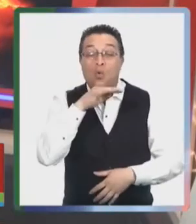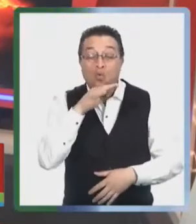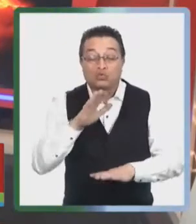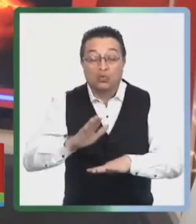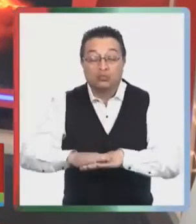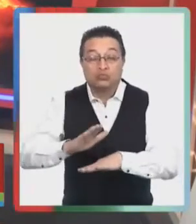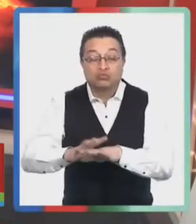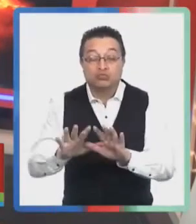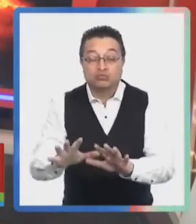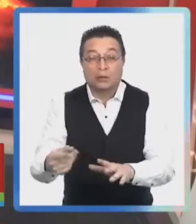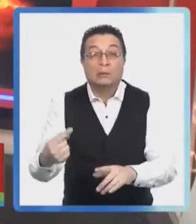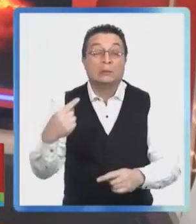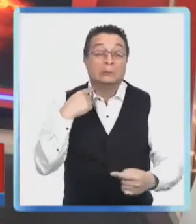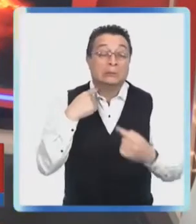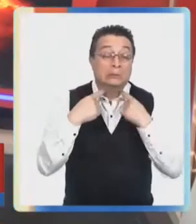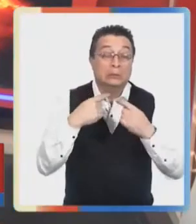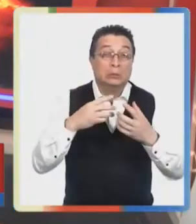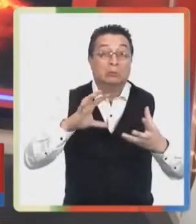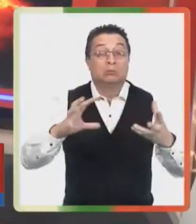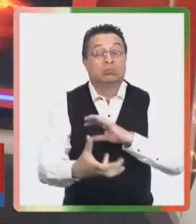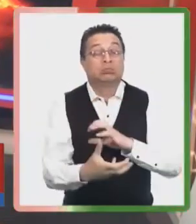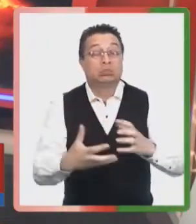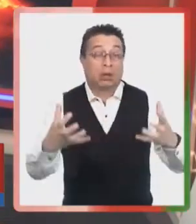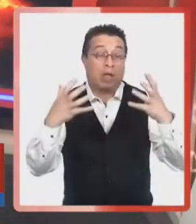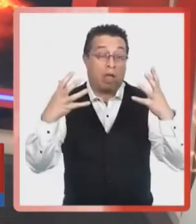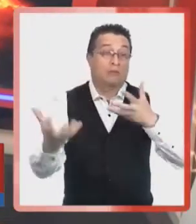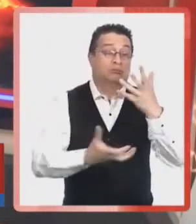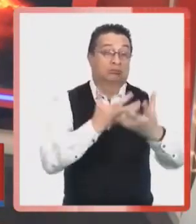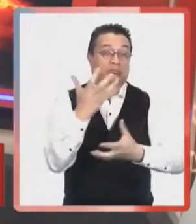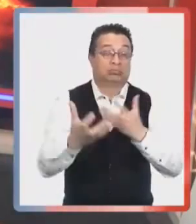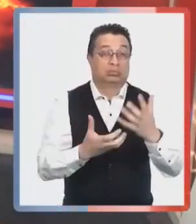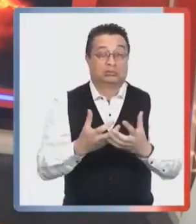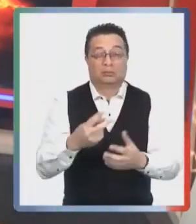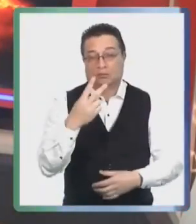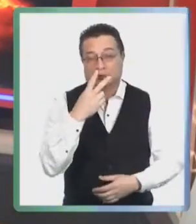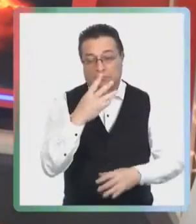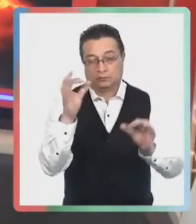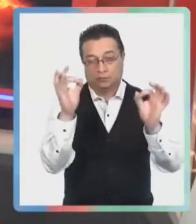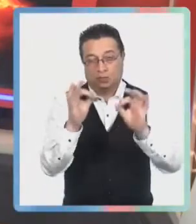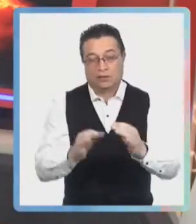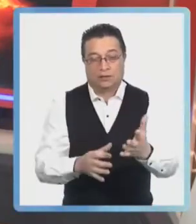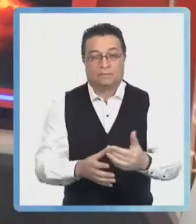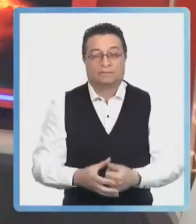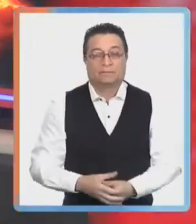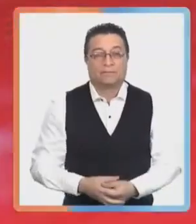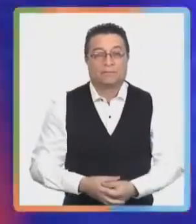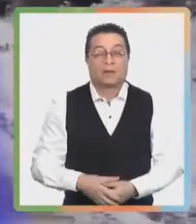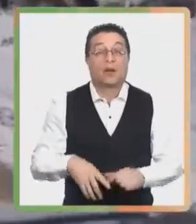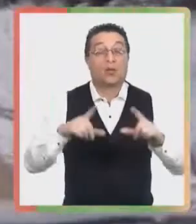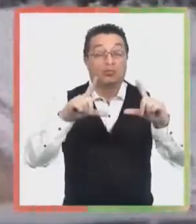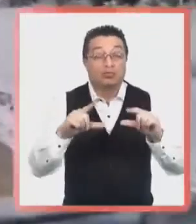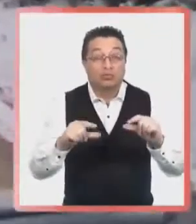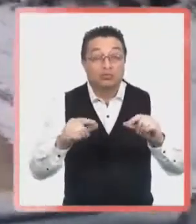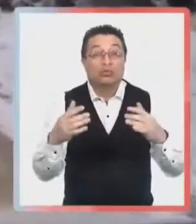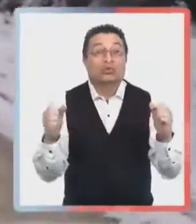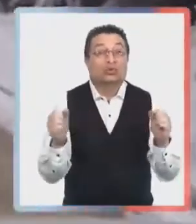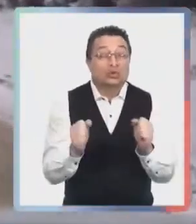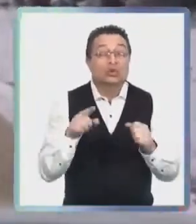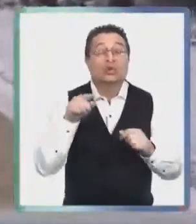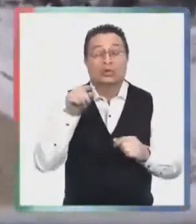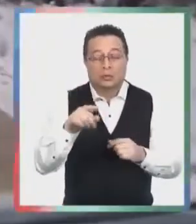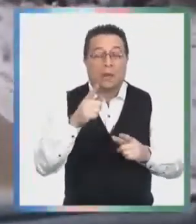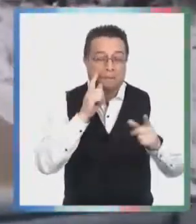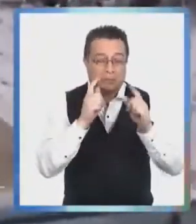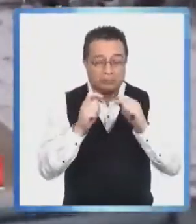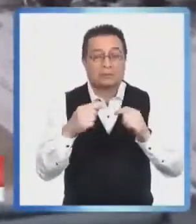uso de calefacción durante el invierno provoca accidentes que pueden terminar en tragedias. Vértice Televisión con la nota. Las bajas temperaturas